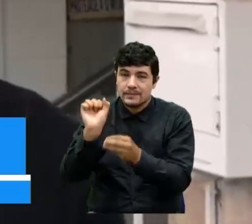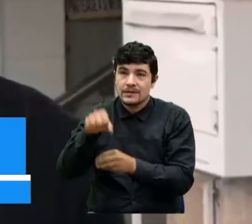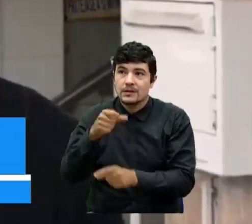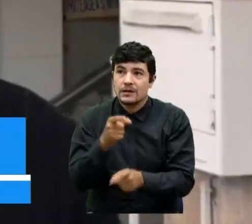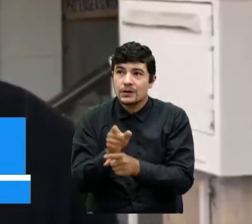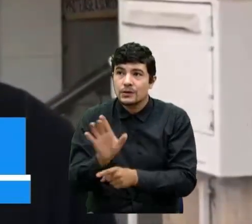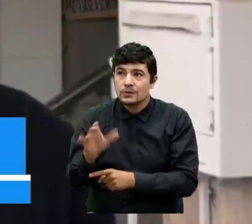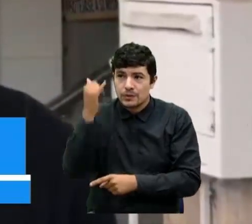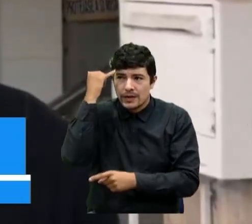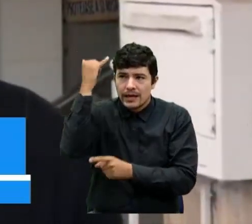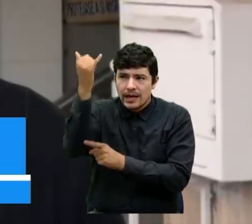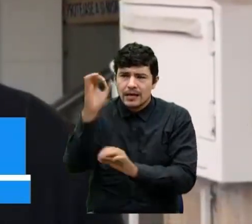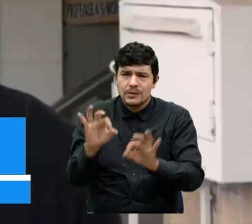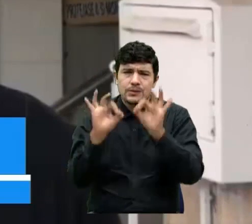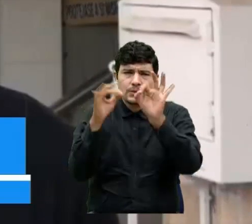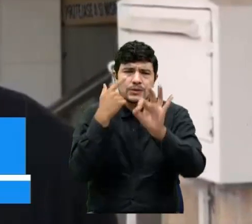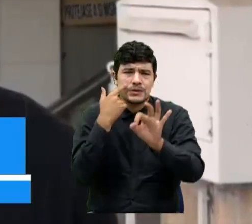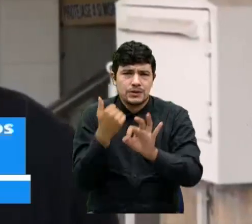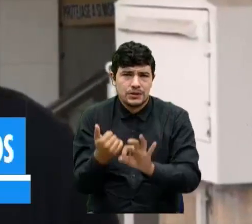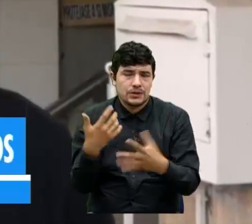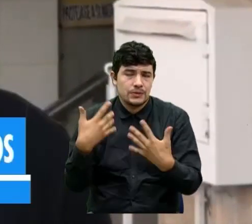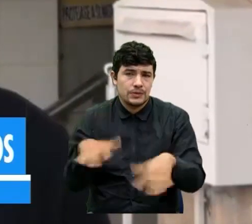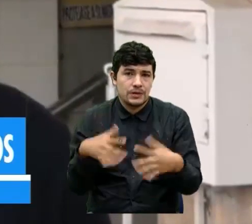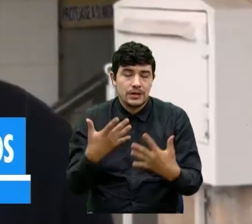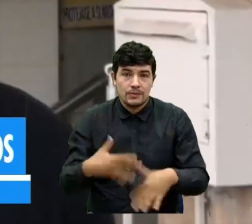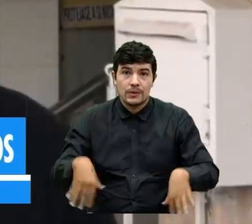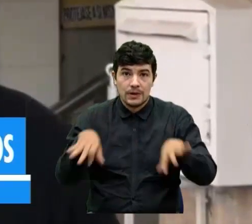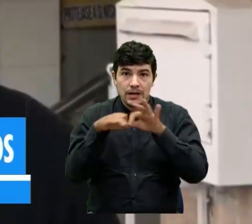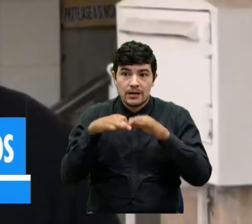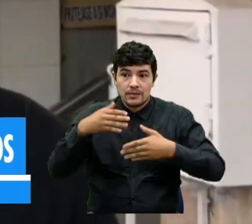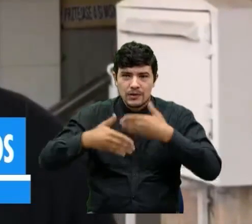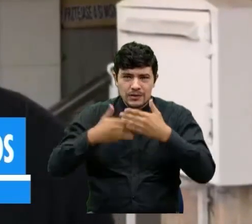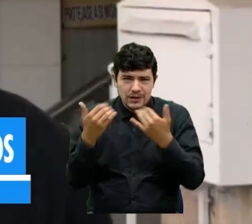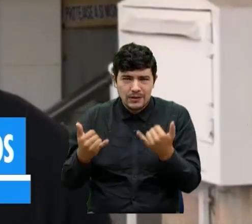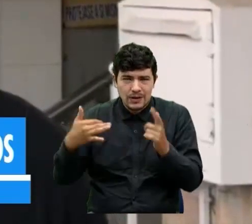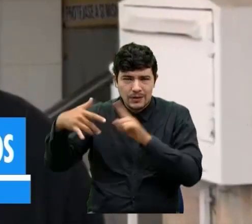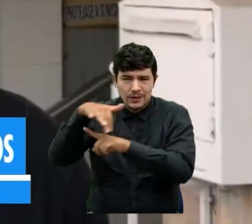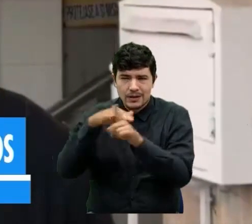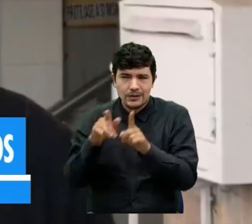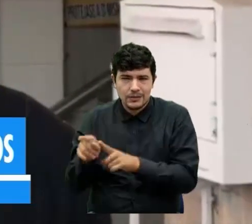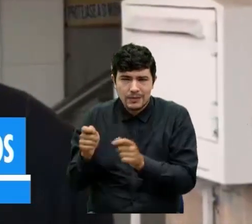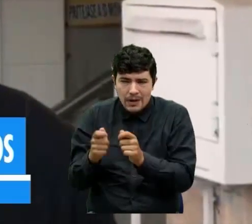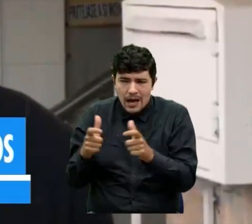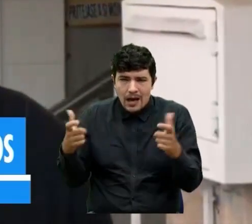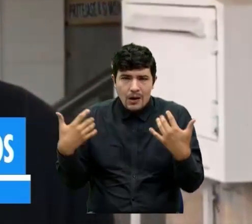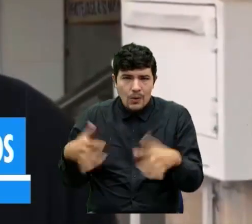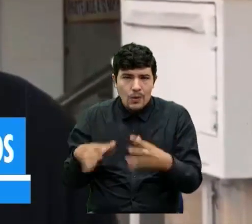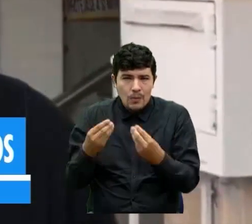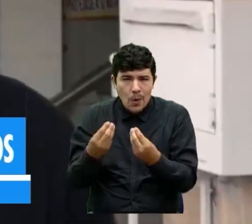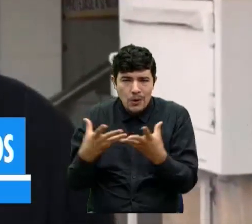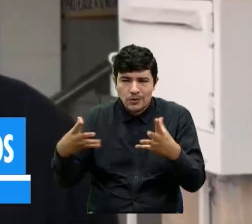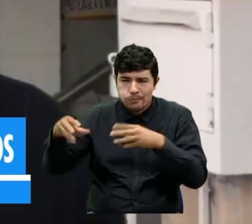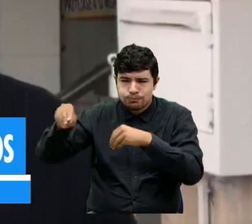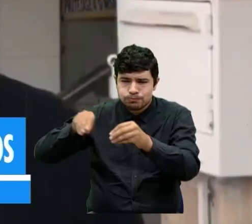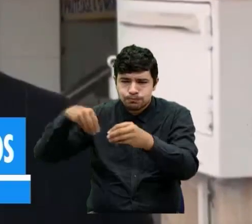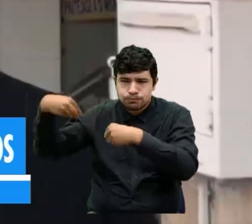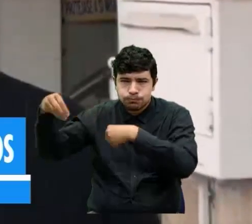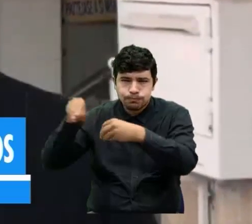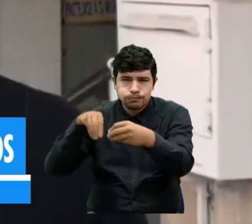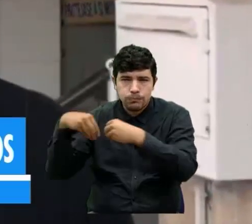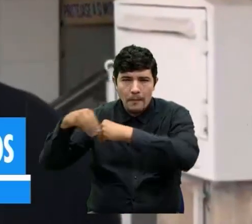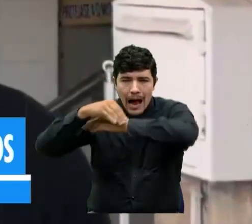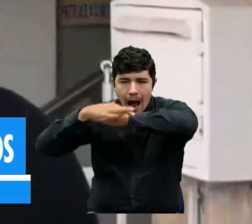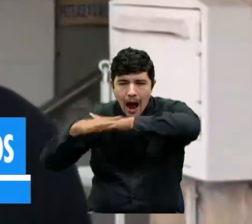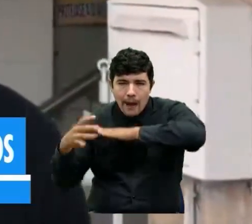maravillosa, ya que pues, contribuye al gran problema que se presenta en el mar, que es la abundancia de plástico que hay allí. Entonces, como iniciativas